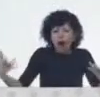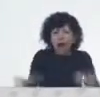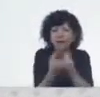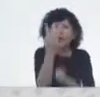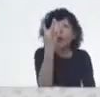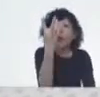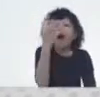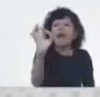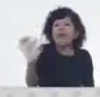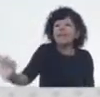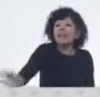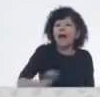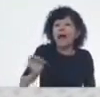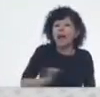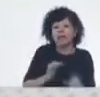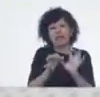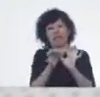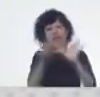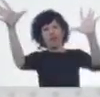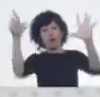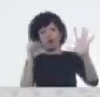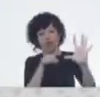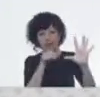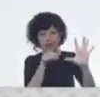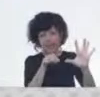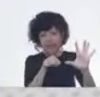años de democracia. Este año